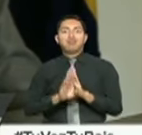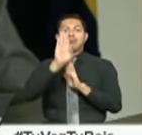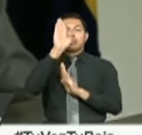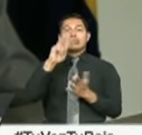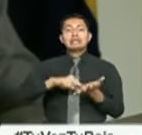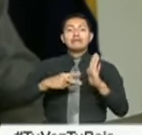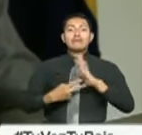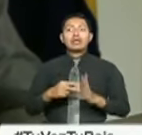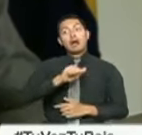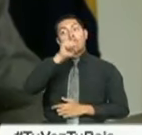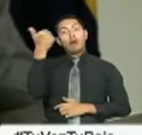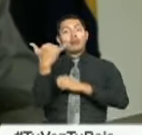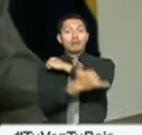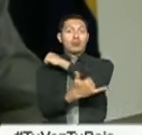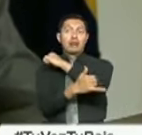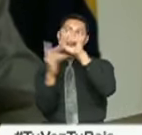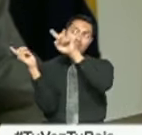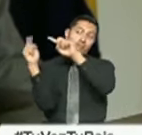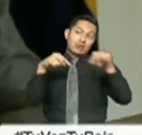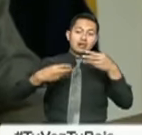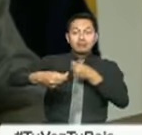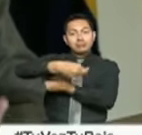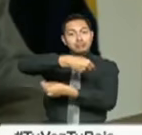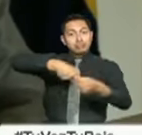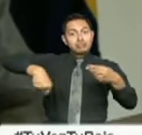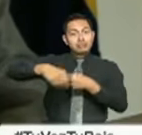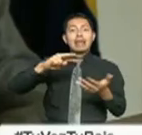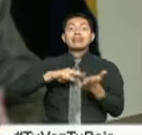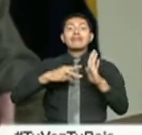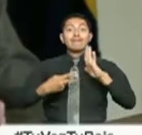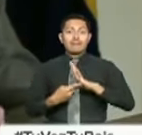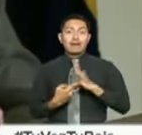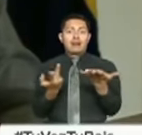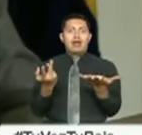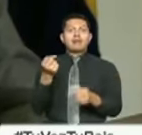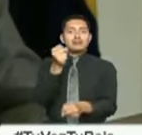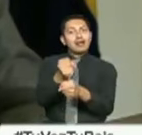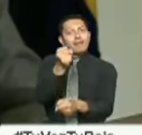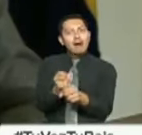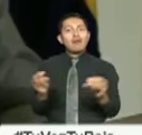inversión y al haber inversión va a haber empleo y al haber empleo